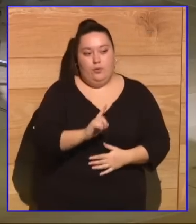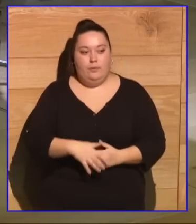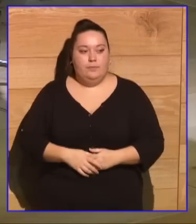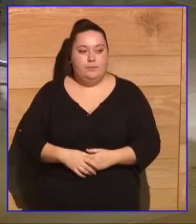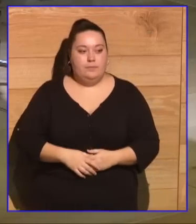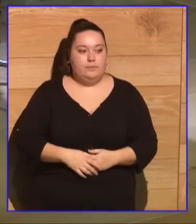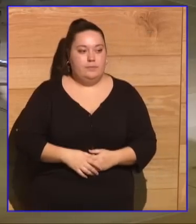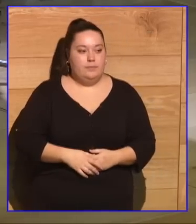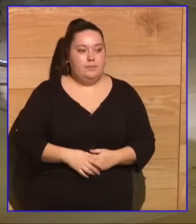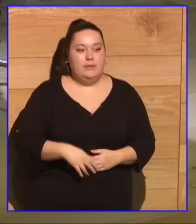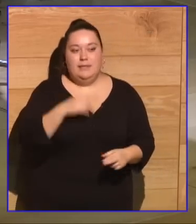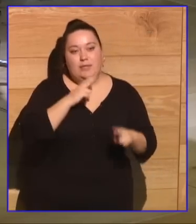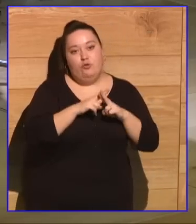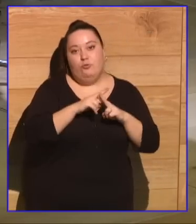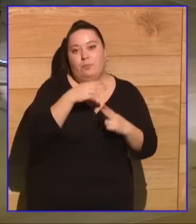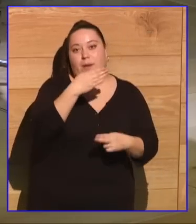llama bazar.